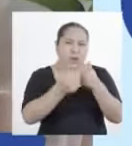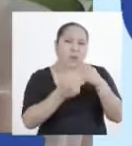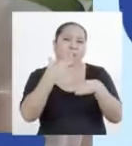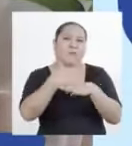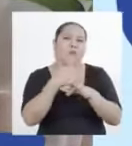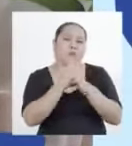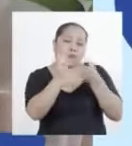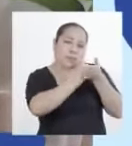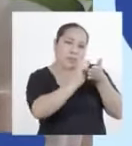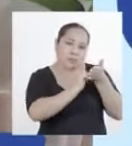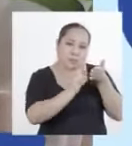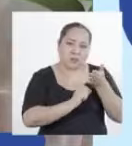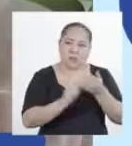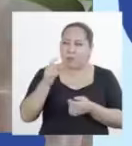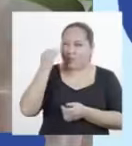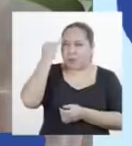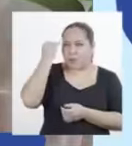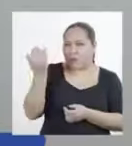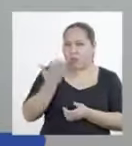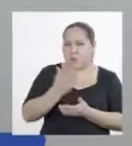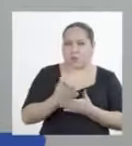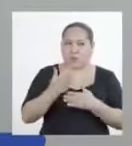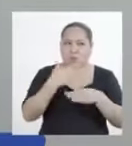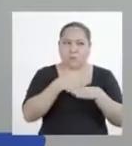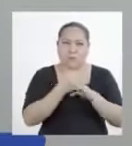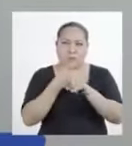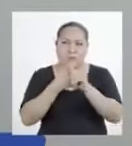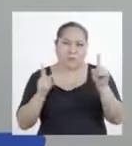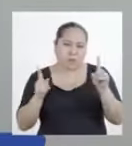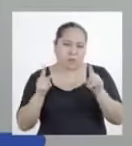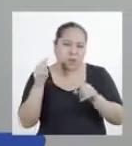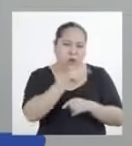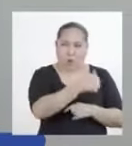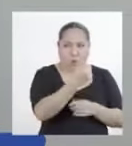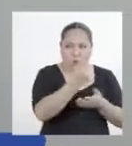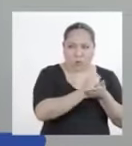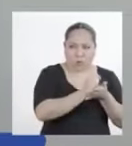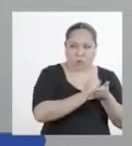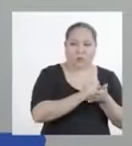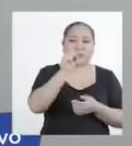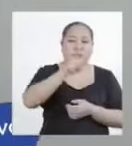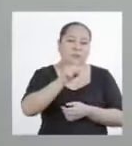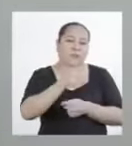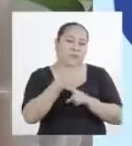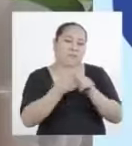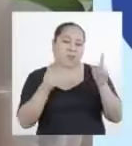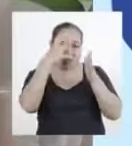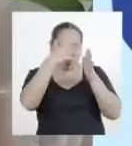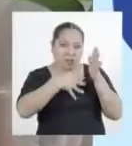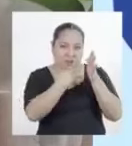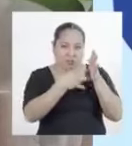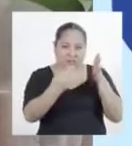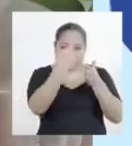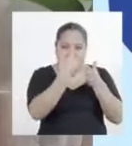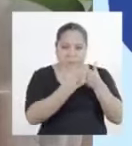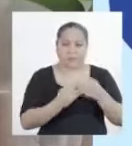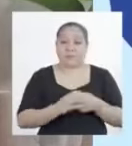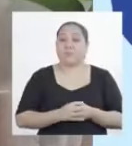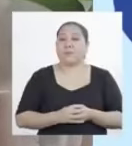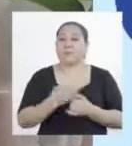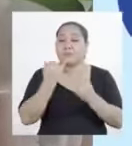saber cómo es la forma de nuestro discurso argumentativo Que me imagino que es una estructura distinta a la de otros textos Imaginas bien